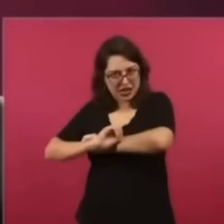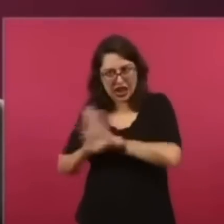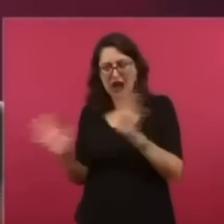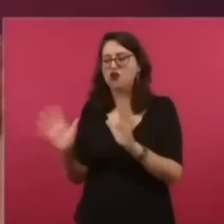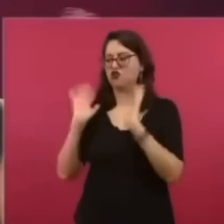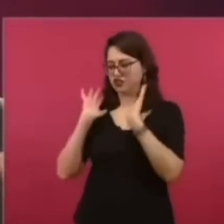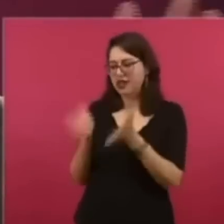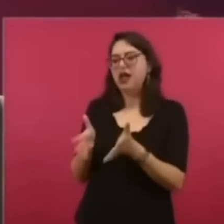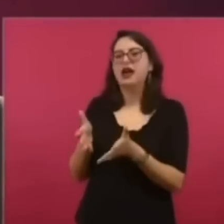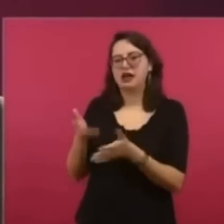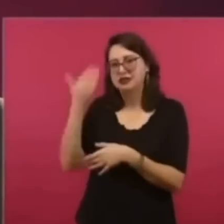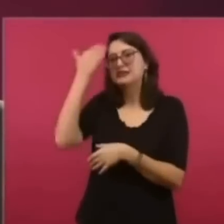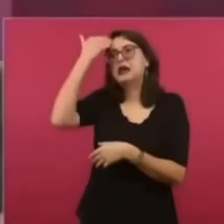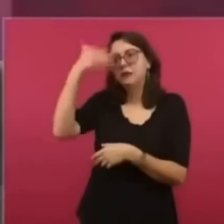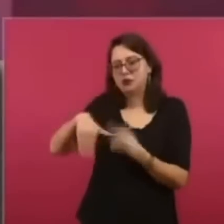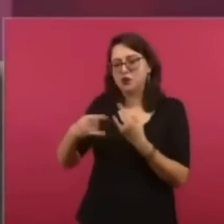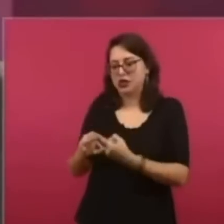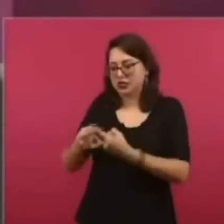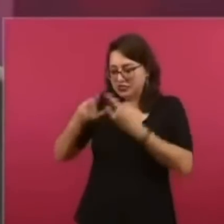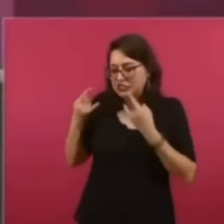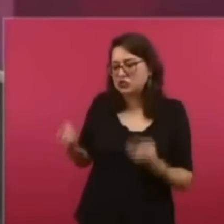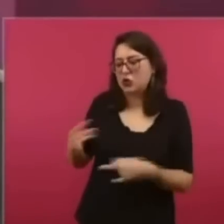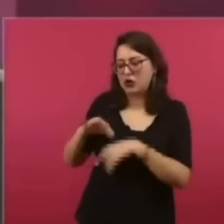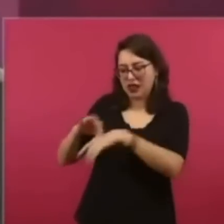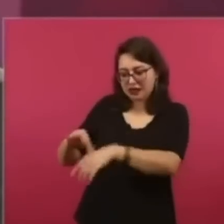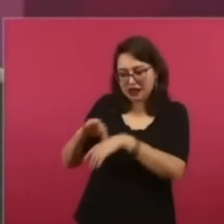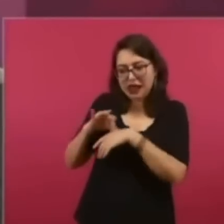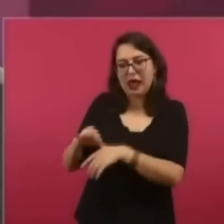y ya tenemos